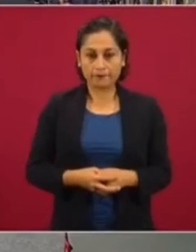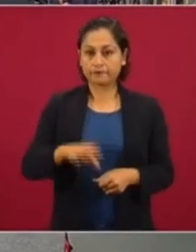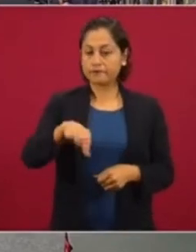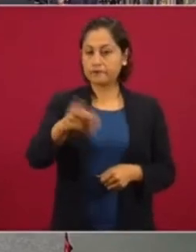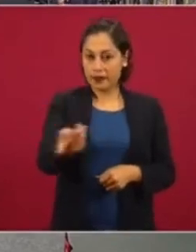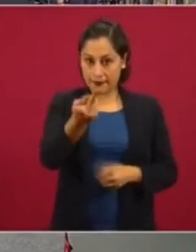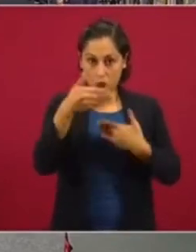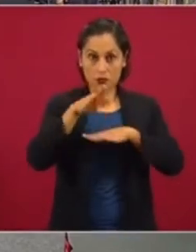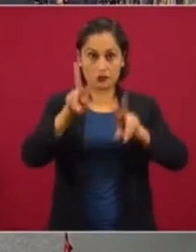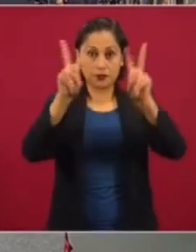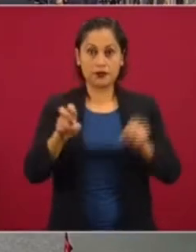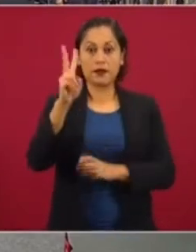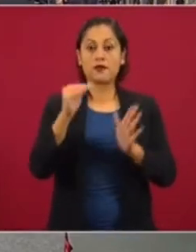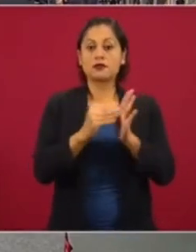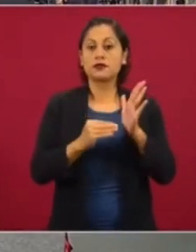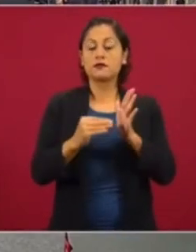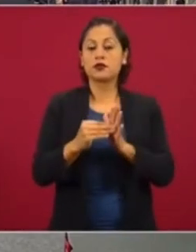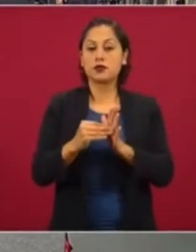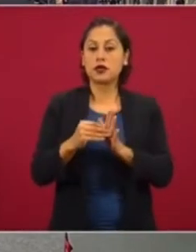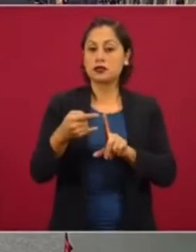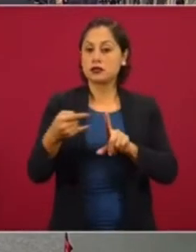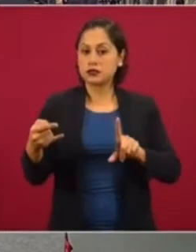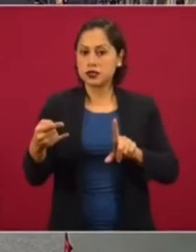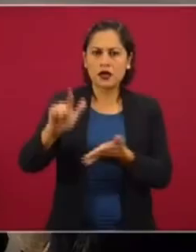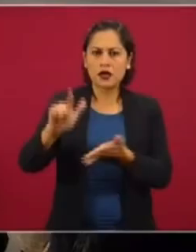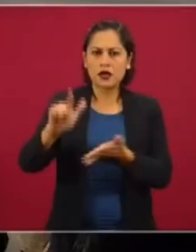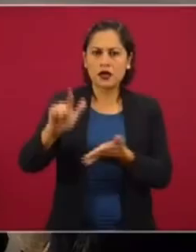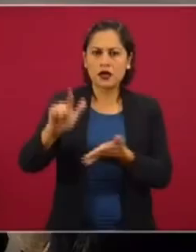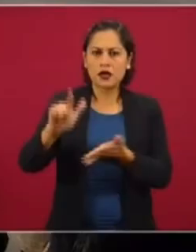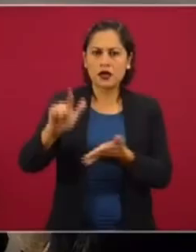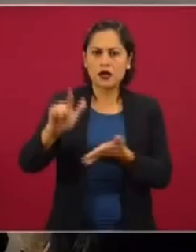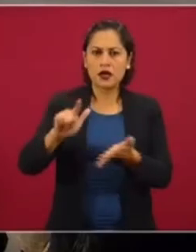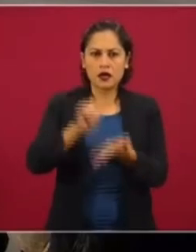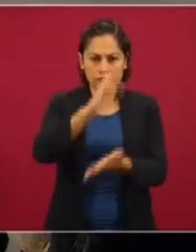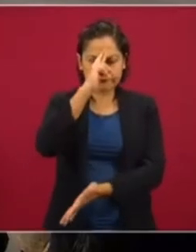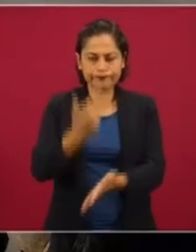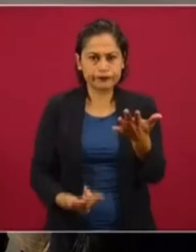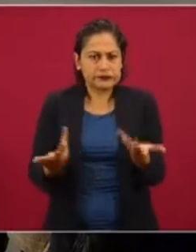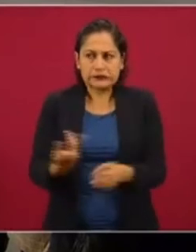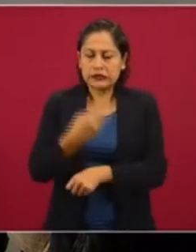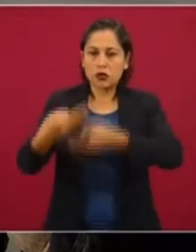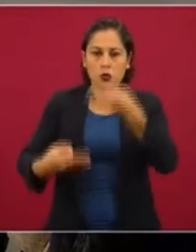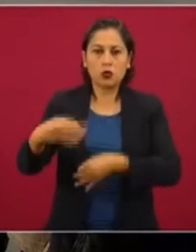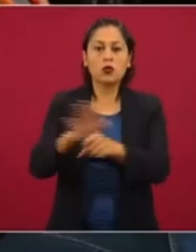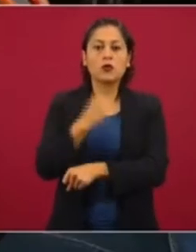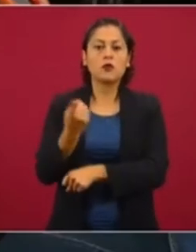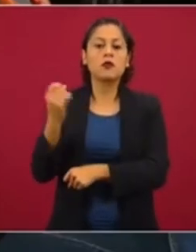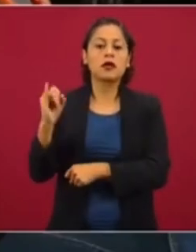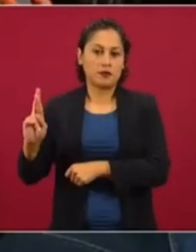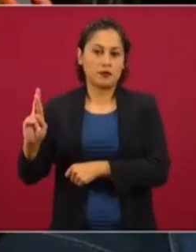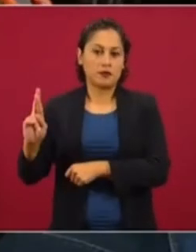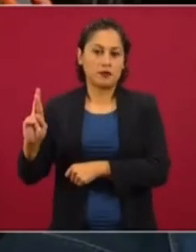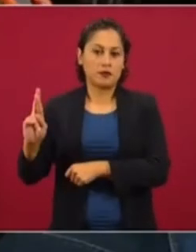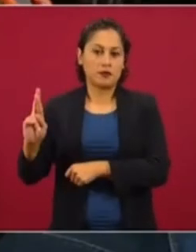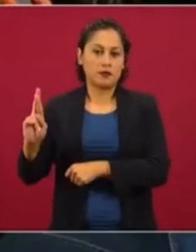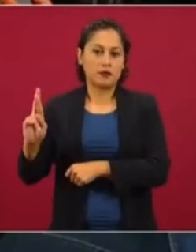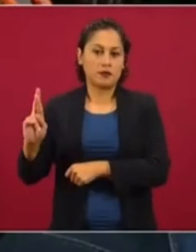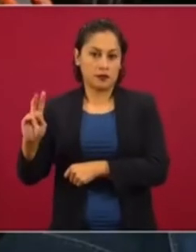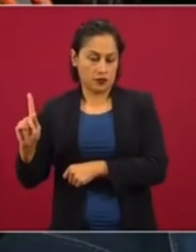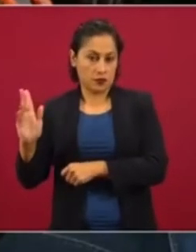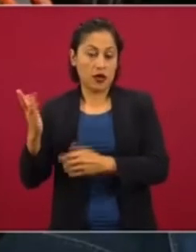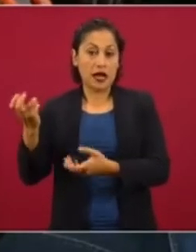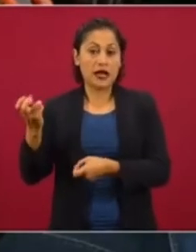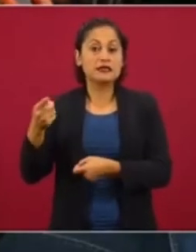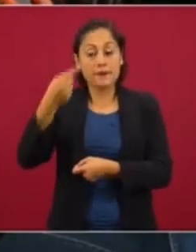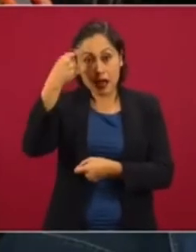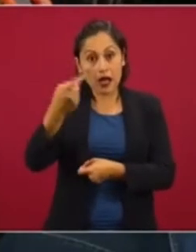Y si me permite sobre el tema de los dos mil millones, el cheque que está, al parecer, sin sustento legal, está en un limbo jurídico, debido a que no fue aceptado por el Instituto para devolver al pueblo robado, debido a que no hay un